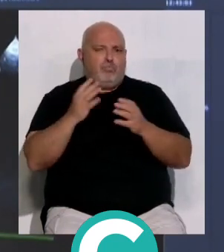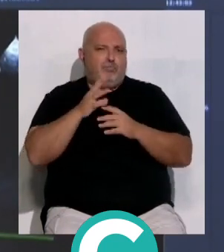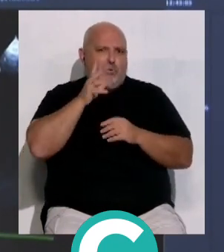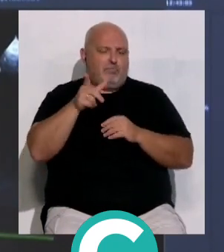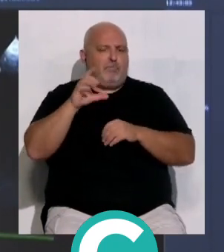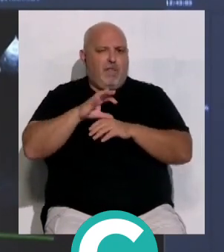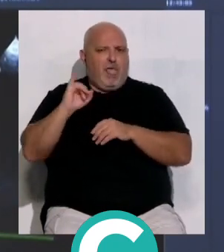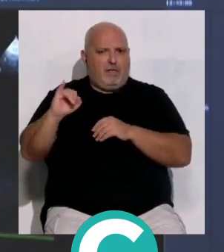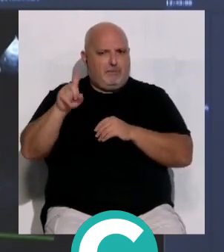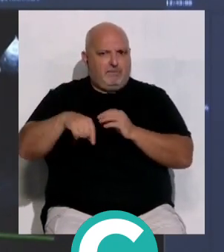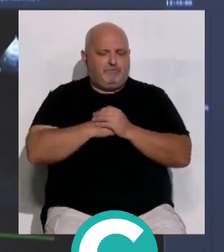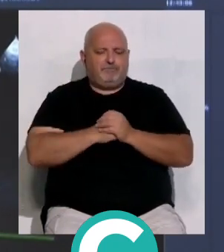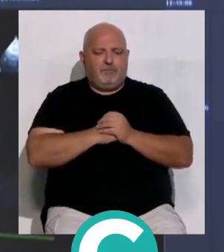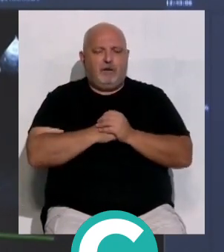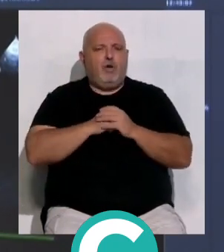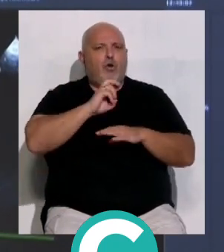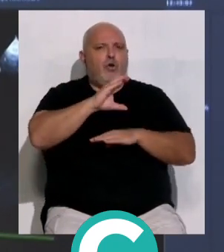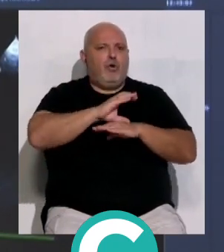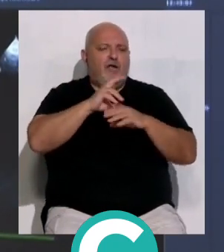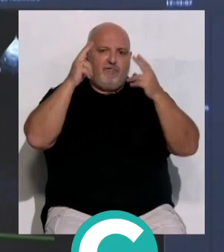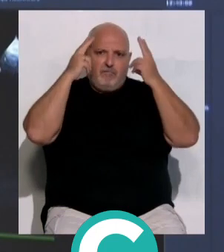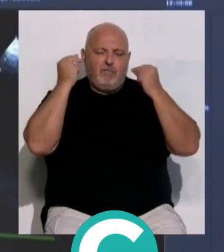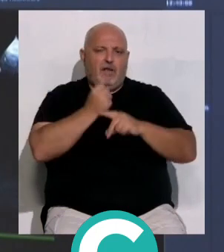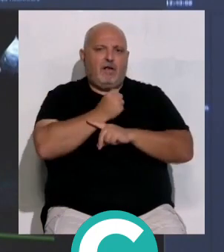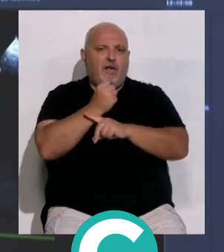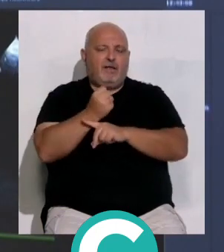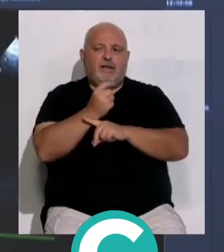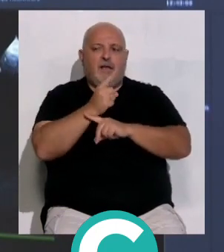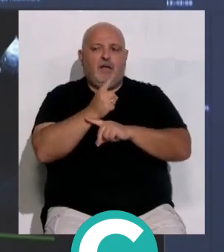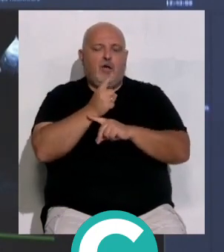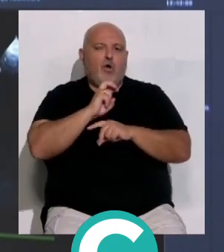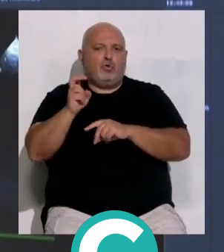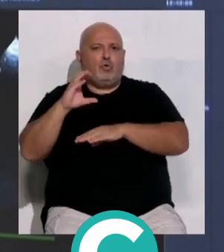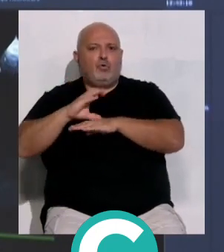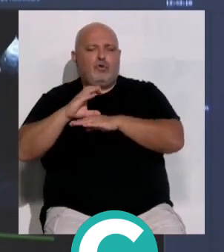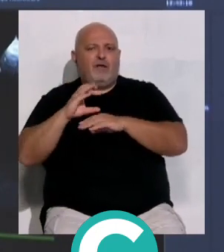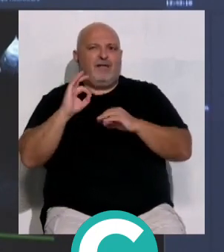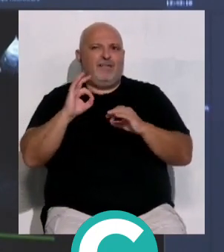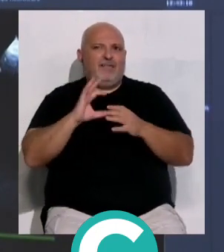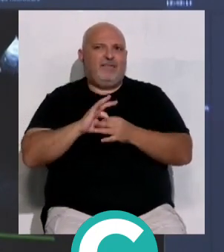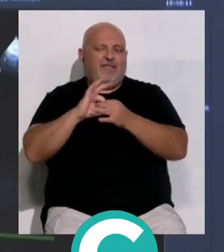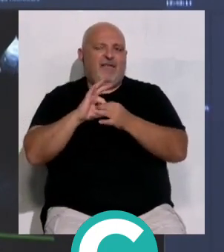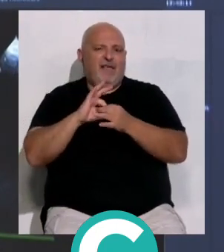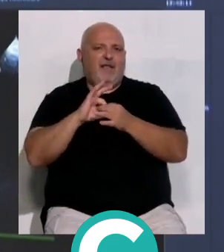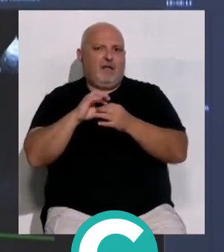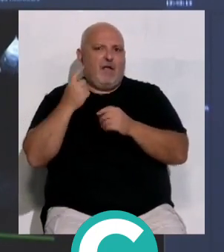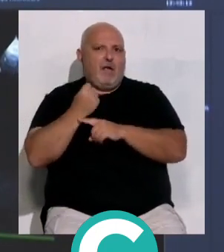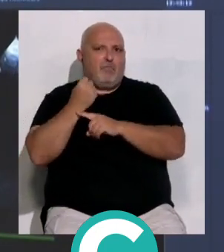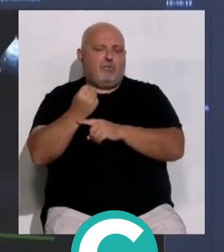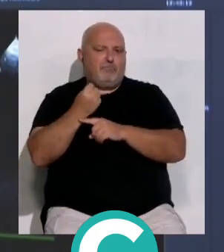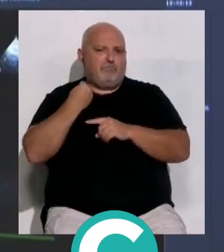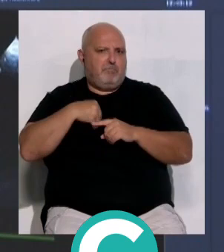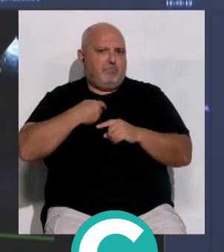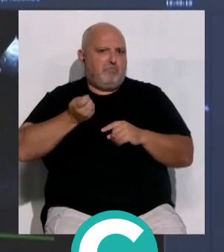nutrición. Y aparte, pues tenemos una consulta de enfermería y el apoyo de enfermería, y una consulta de fisioterapeuta con el apoyo también de